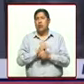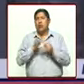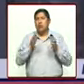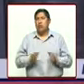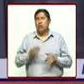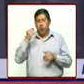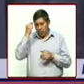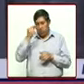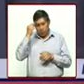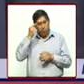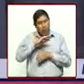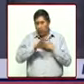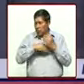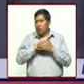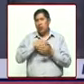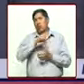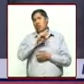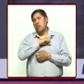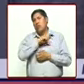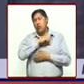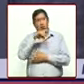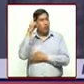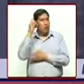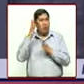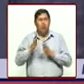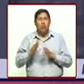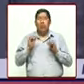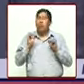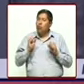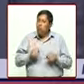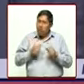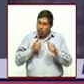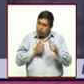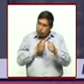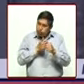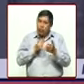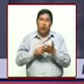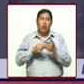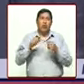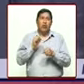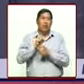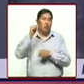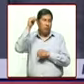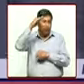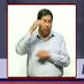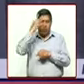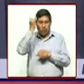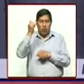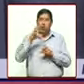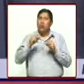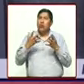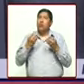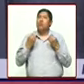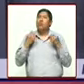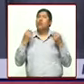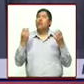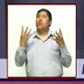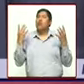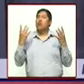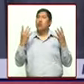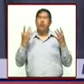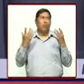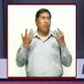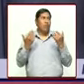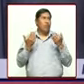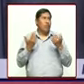gobierno y a toda la policía boliviana para que se pueda hacer el rastreo en este monte, toda vez de que no hay muchos efectivos